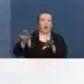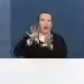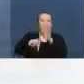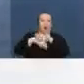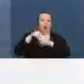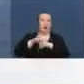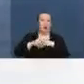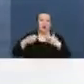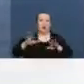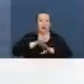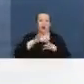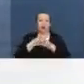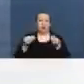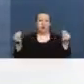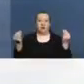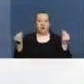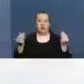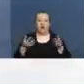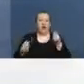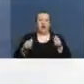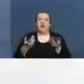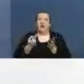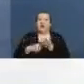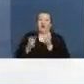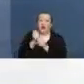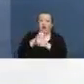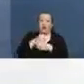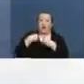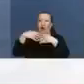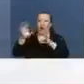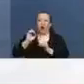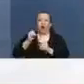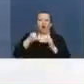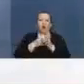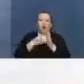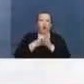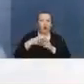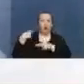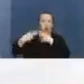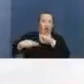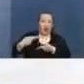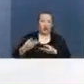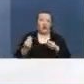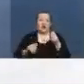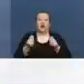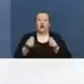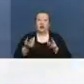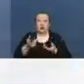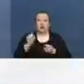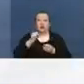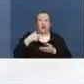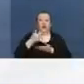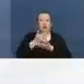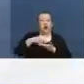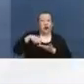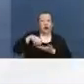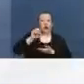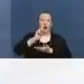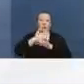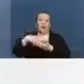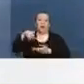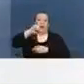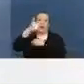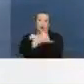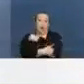impuestos desde el ingreso regalar las dones del impuesto a la herencia y por último dice no no tengo parte aquí parte en el exterior es este mentiroso del precipitar